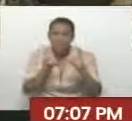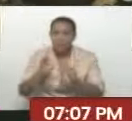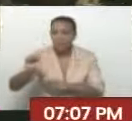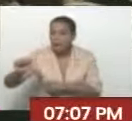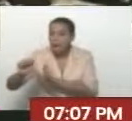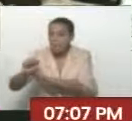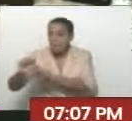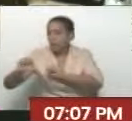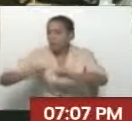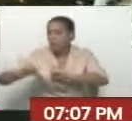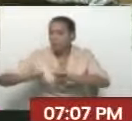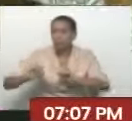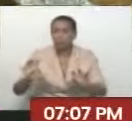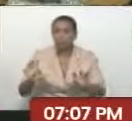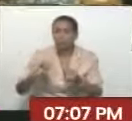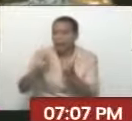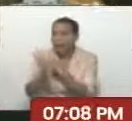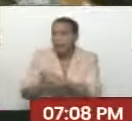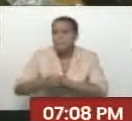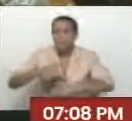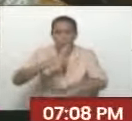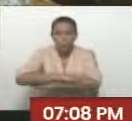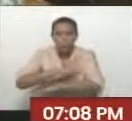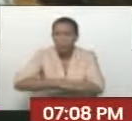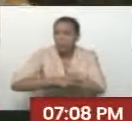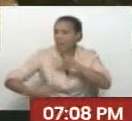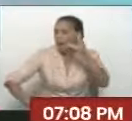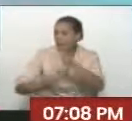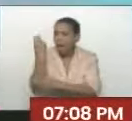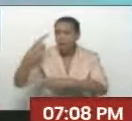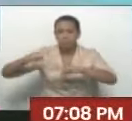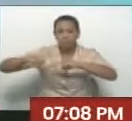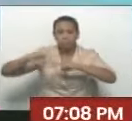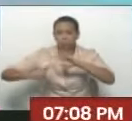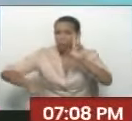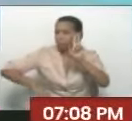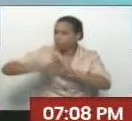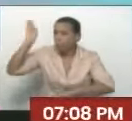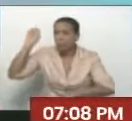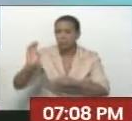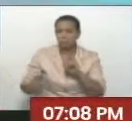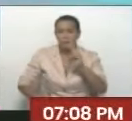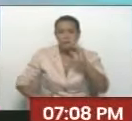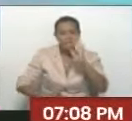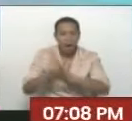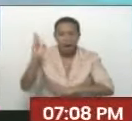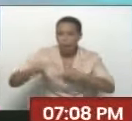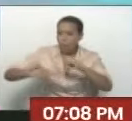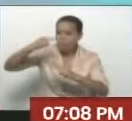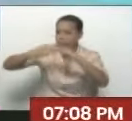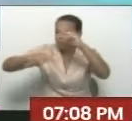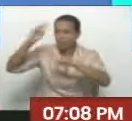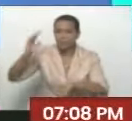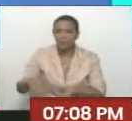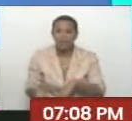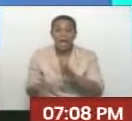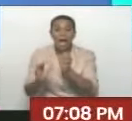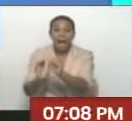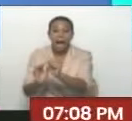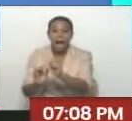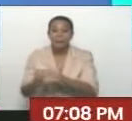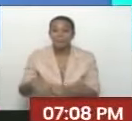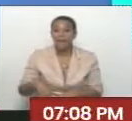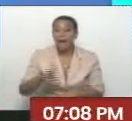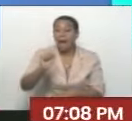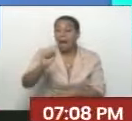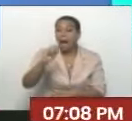transformadora, una acción de cambio, una acción de construcción. Todo debe rematar en la A de CDA.